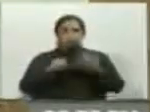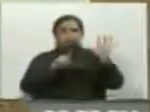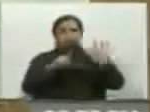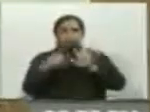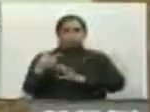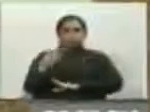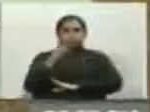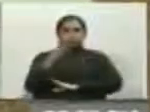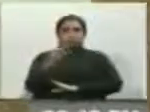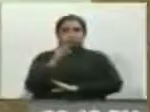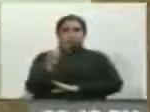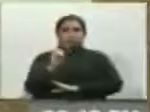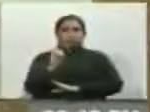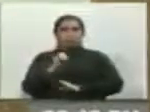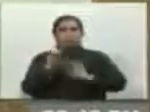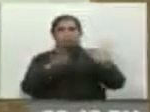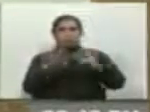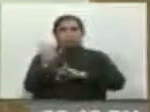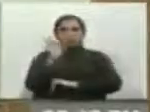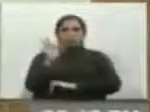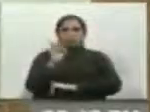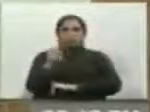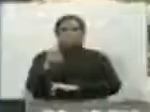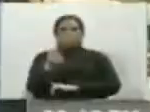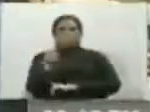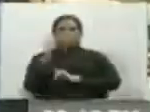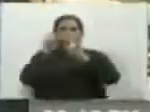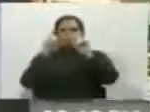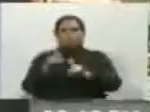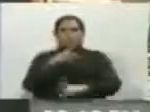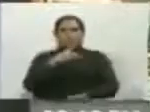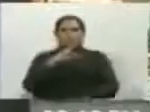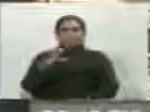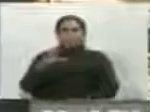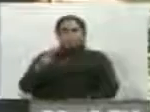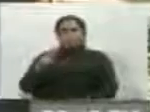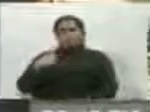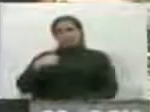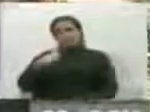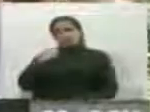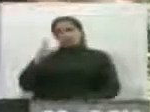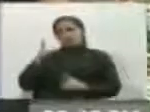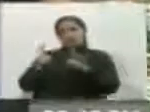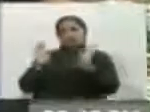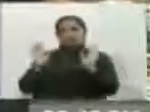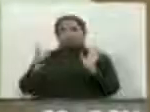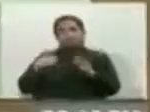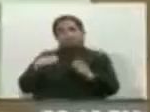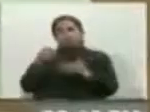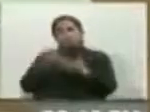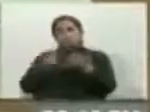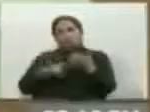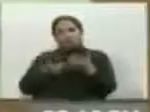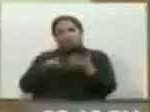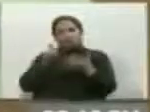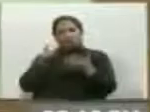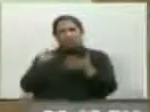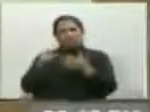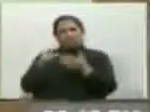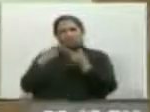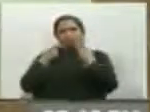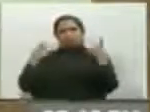95 por pocas pruebas pcr yo les voy a decir algo yo leí este artículo y